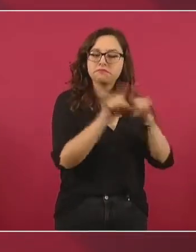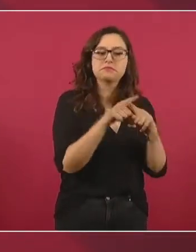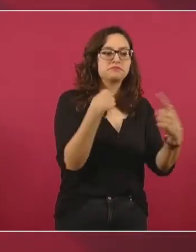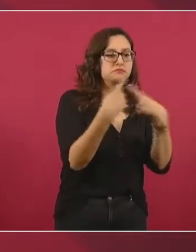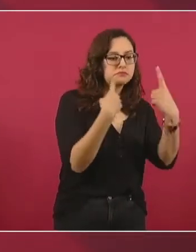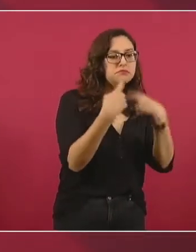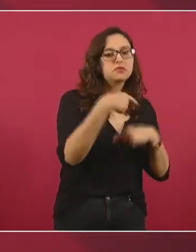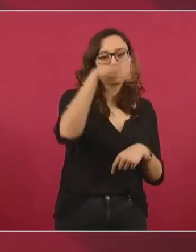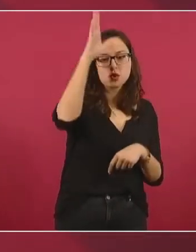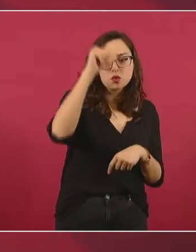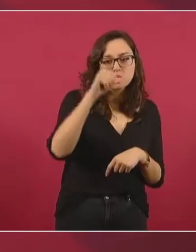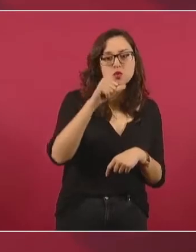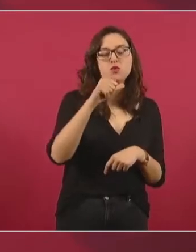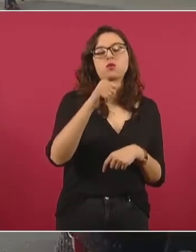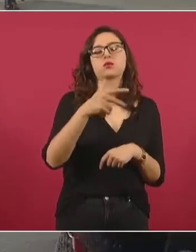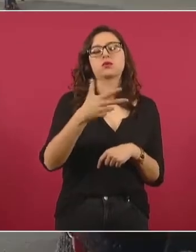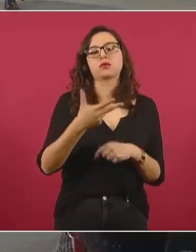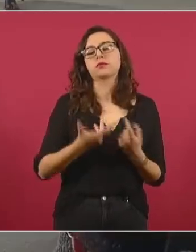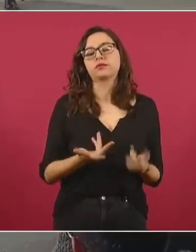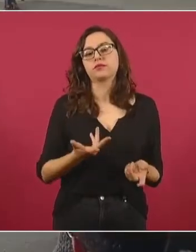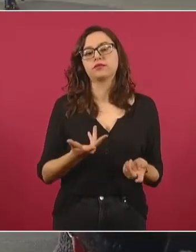Esto de